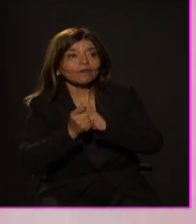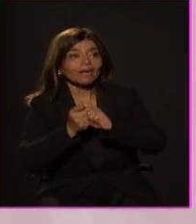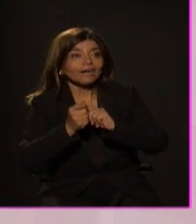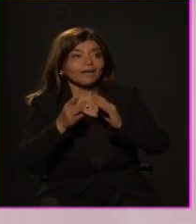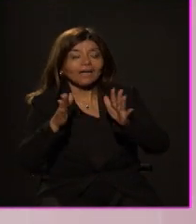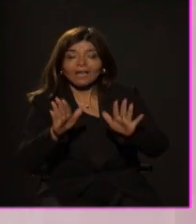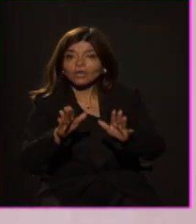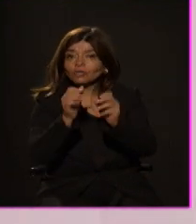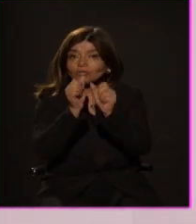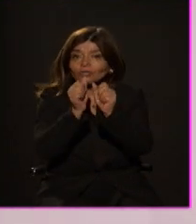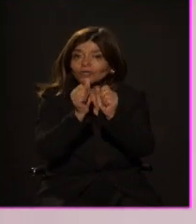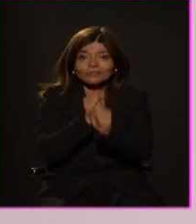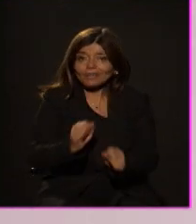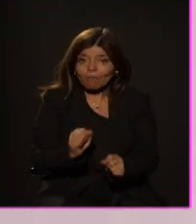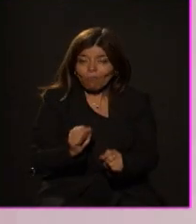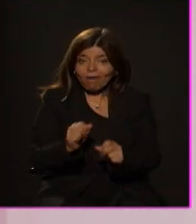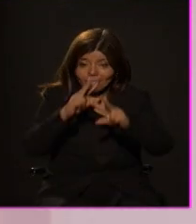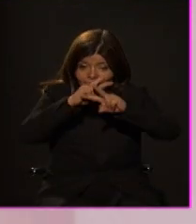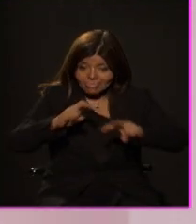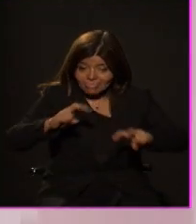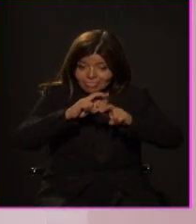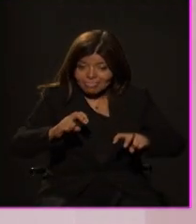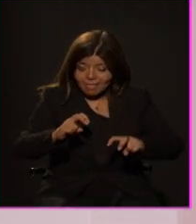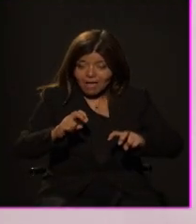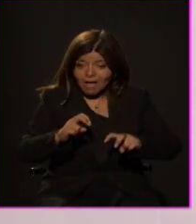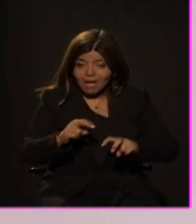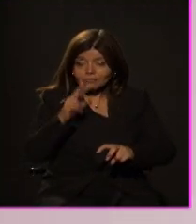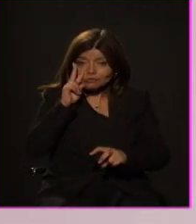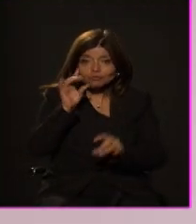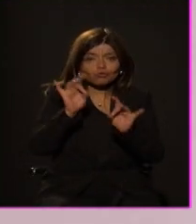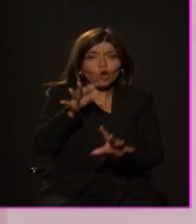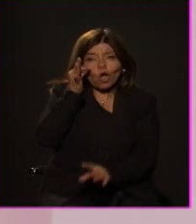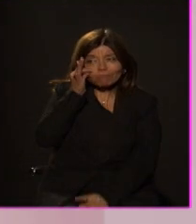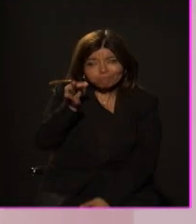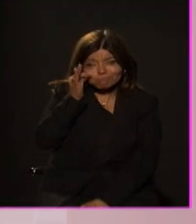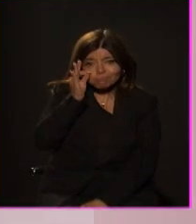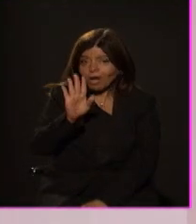simplemente analizar todos estos datos visualmente.